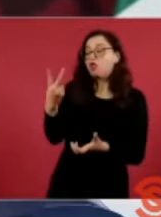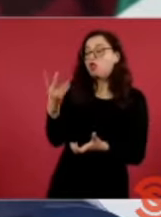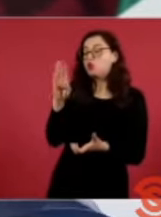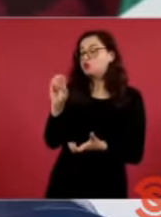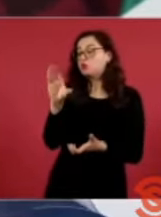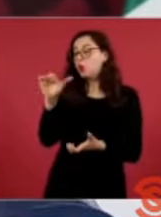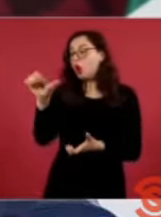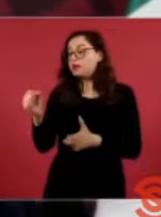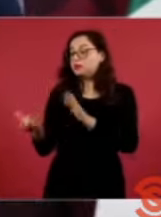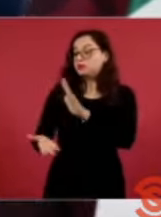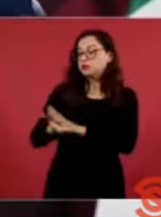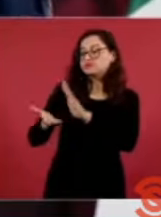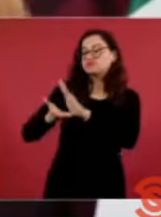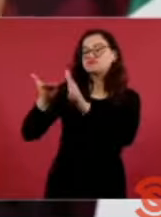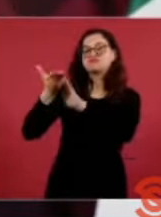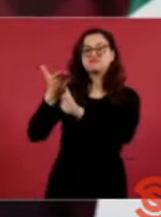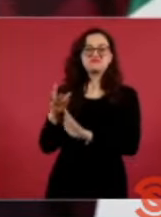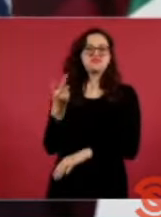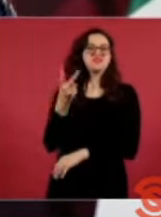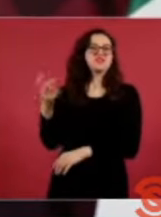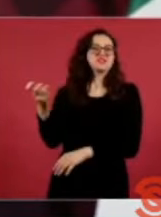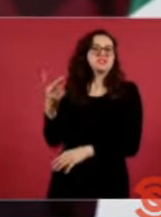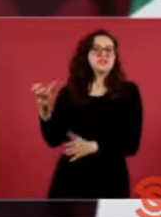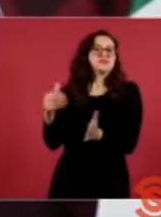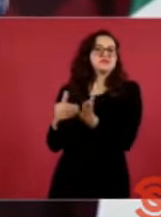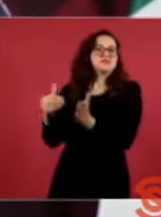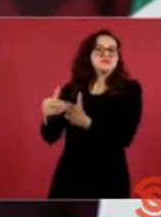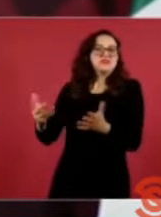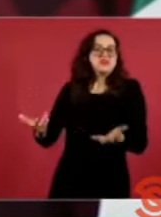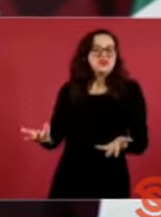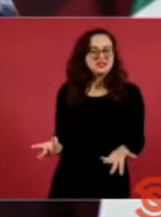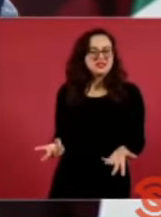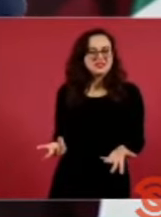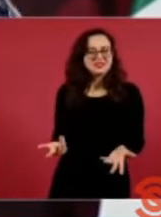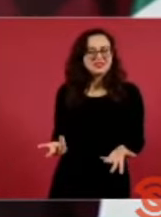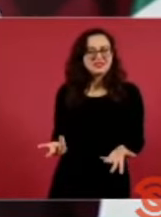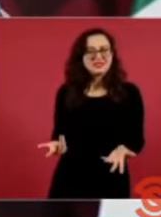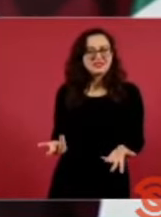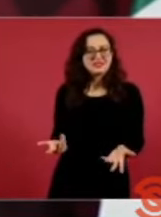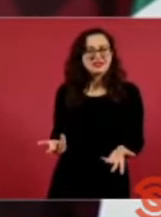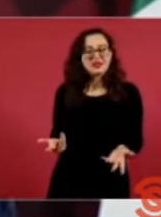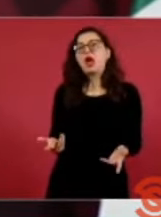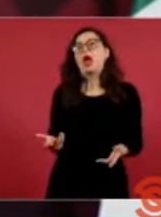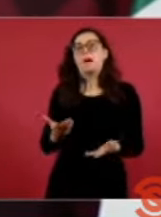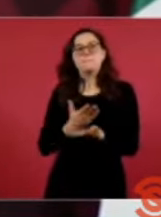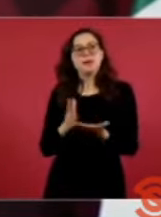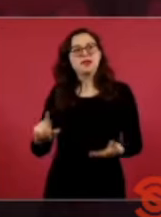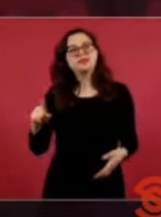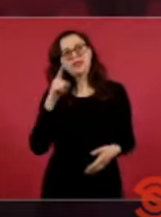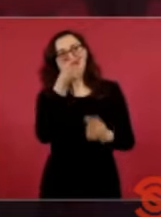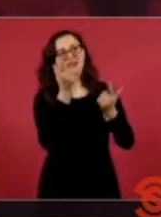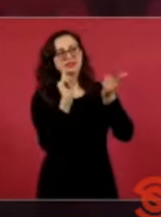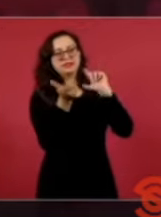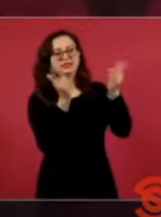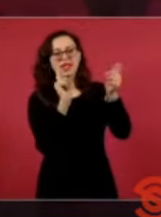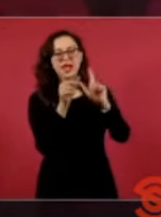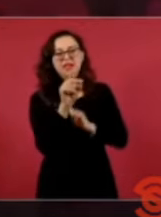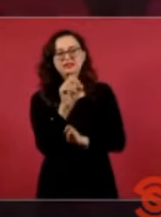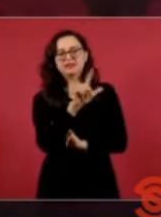Bocas, incluida la refinería que compramos en Deer